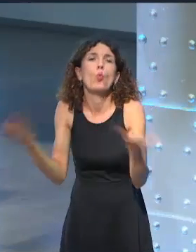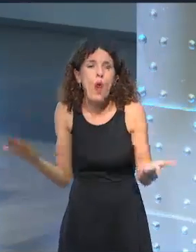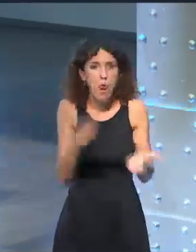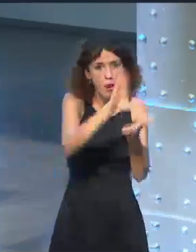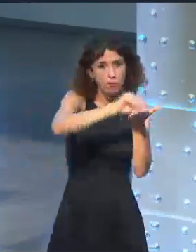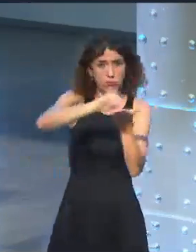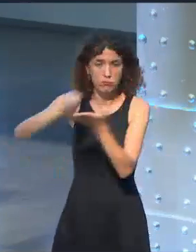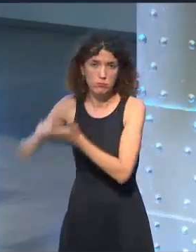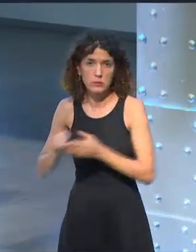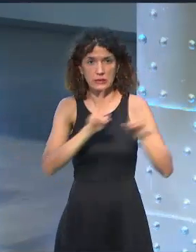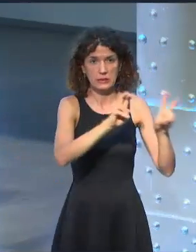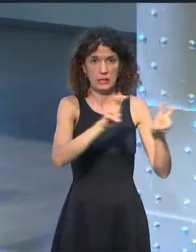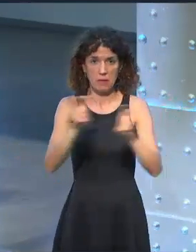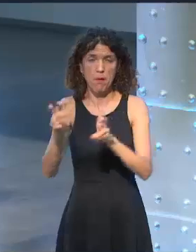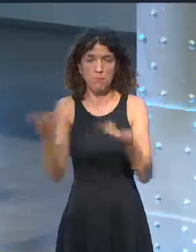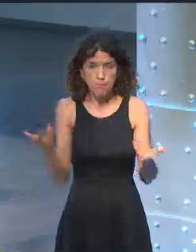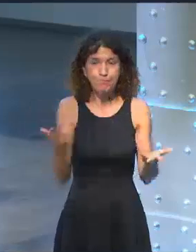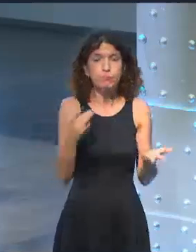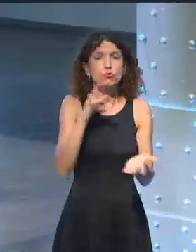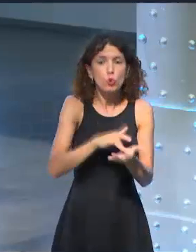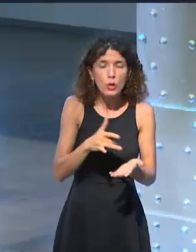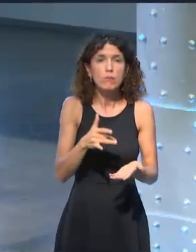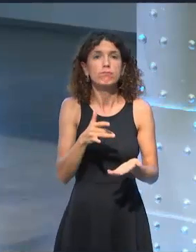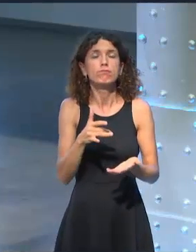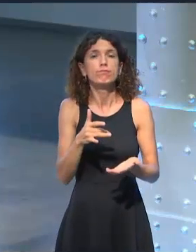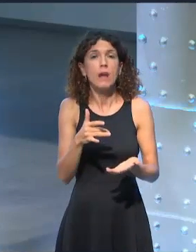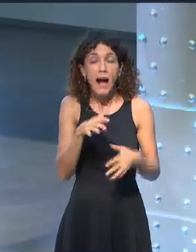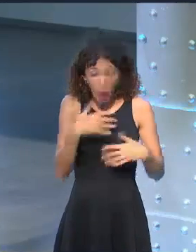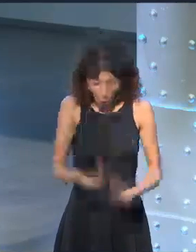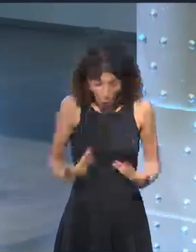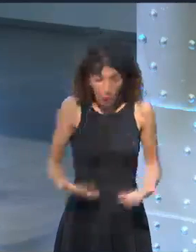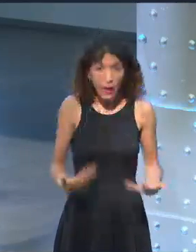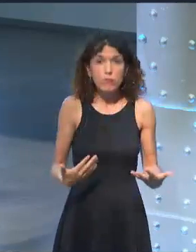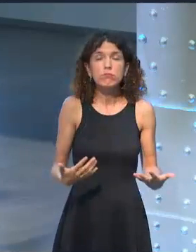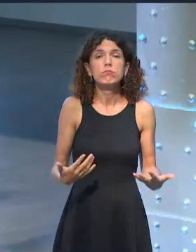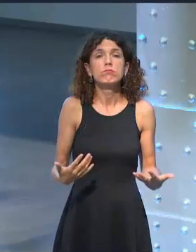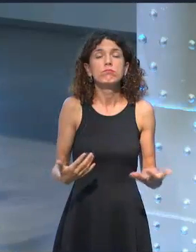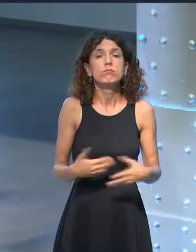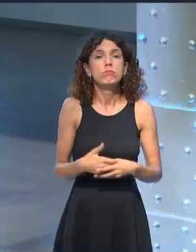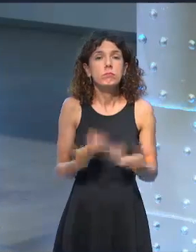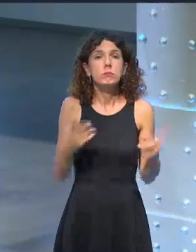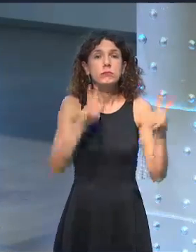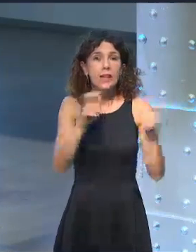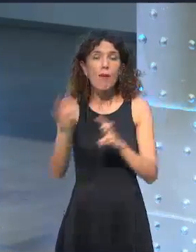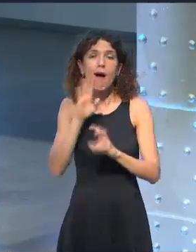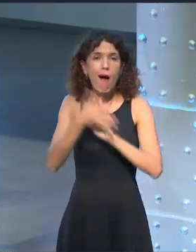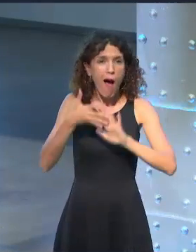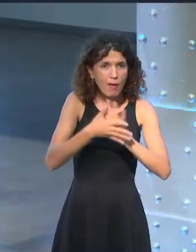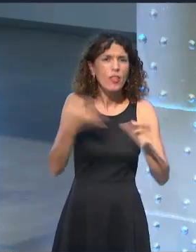la temática y sobre qué está pasando hoy en día sobre estos